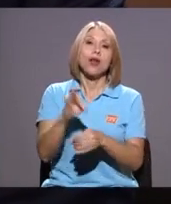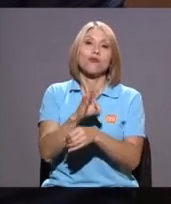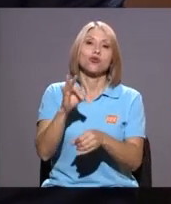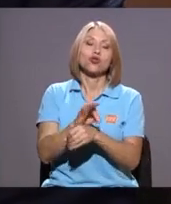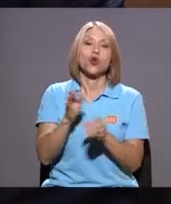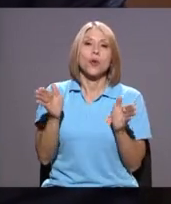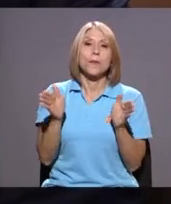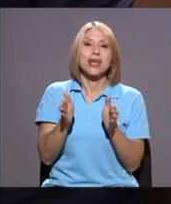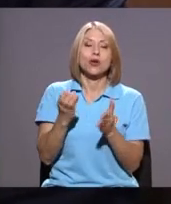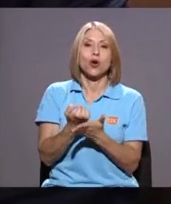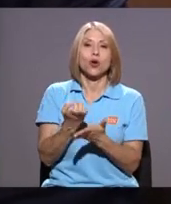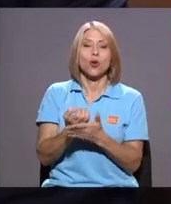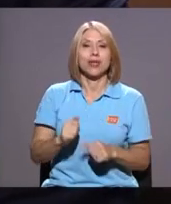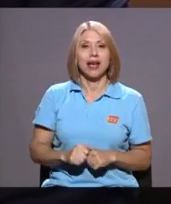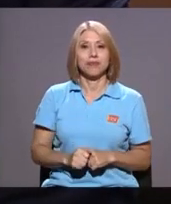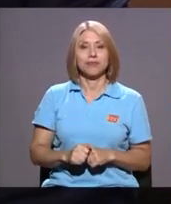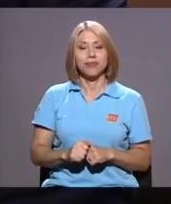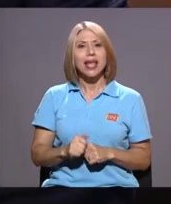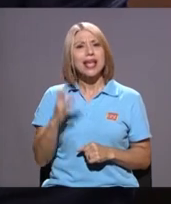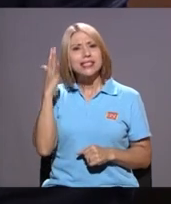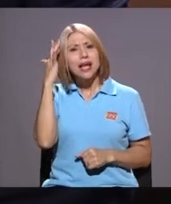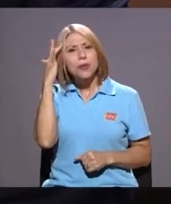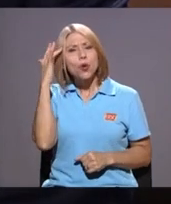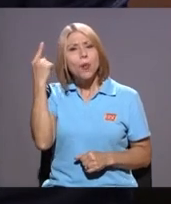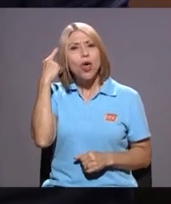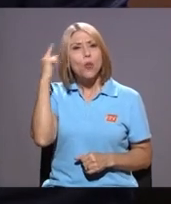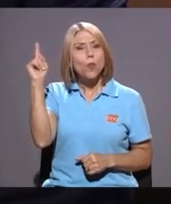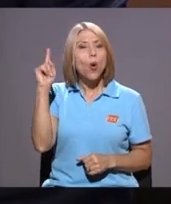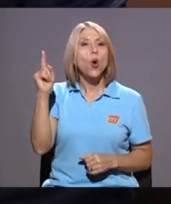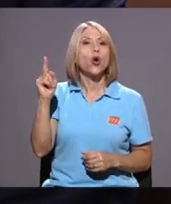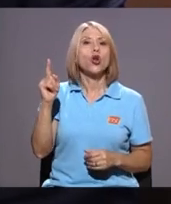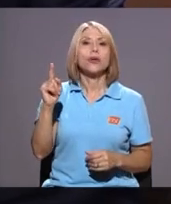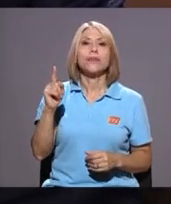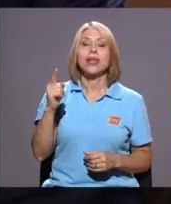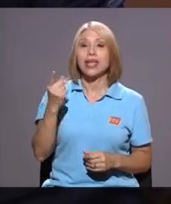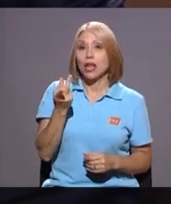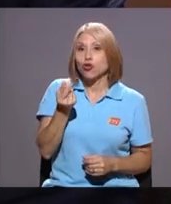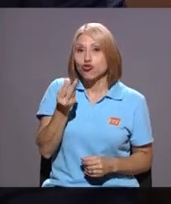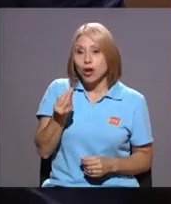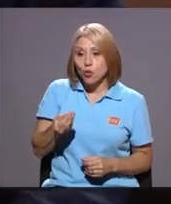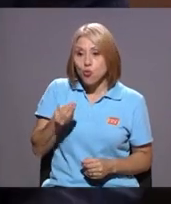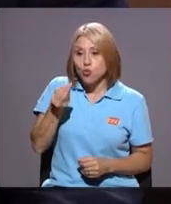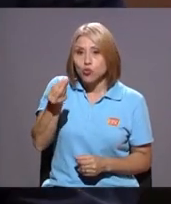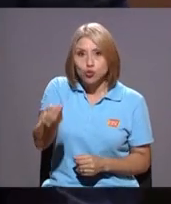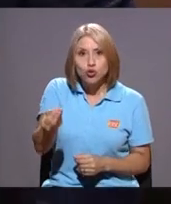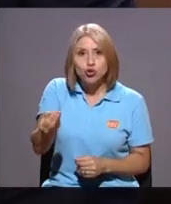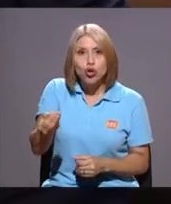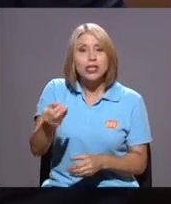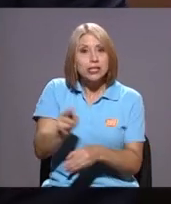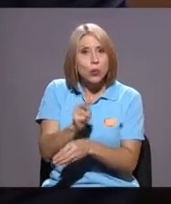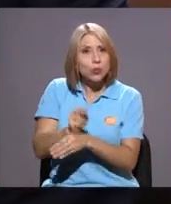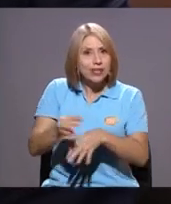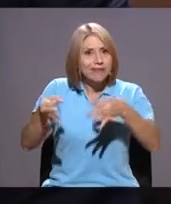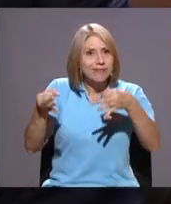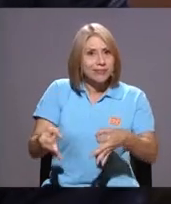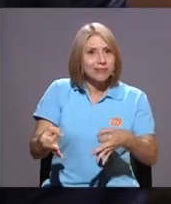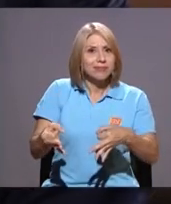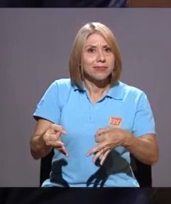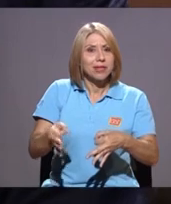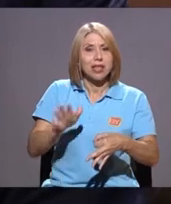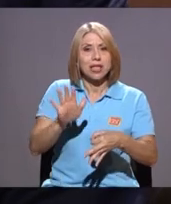económica está preocupado por la asignación de manera eficiente de los recursos productivos que tiene su empresa